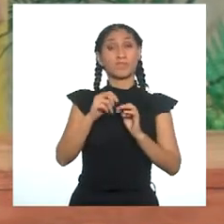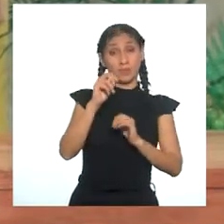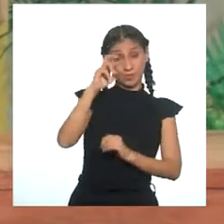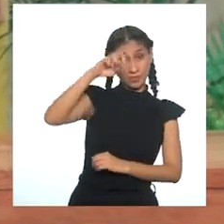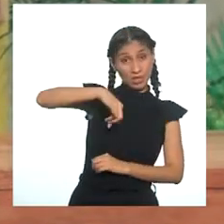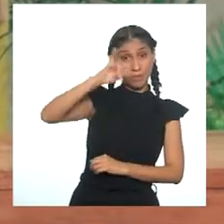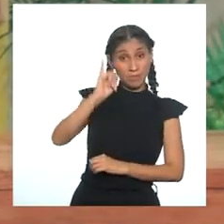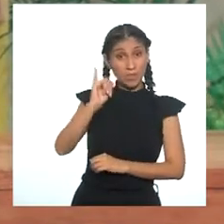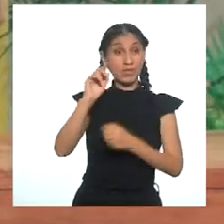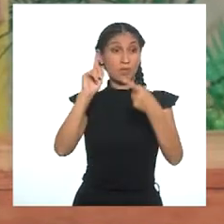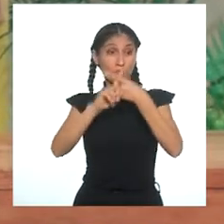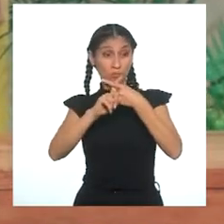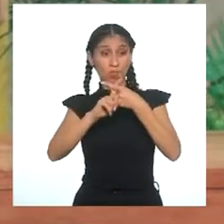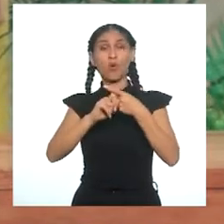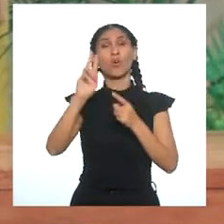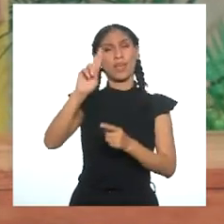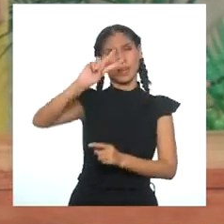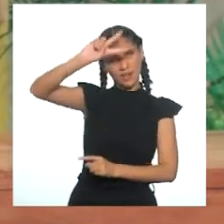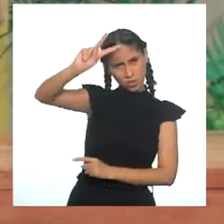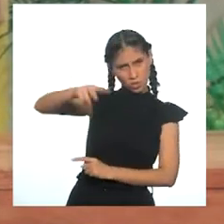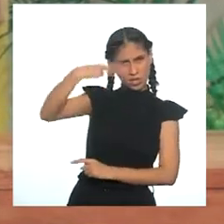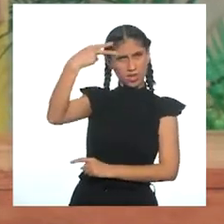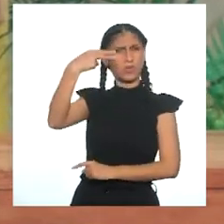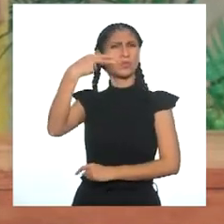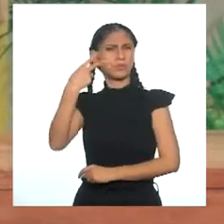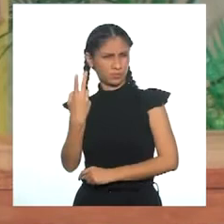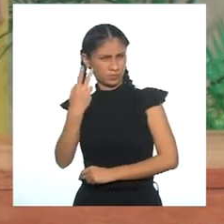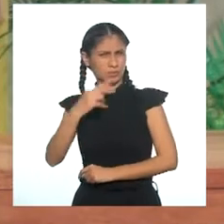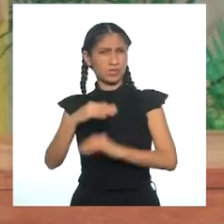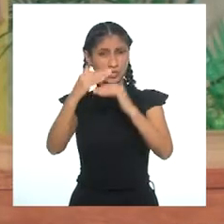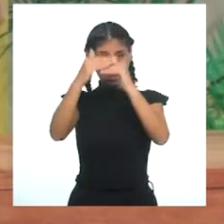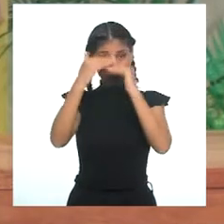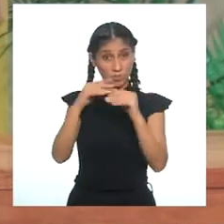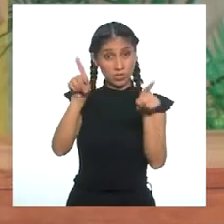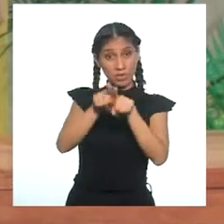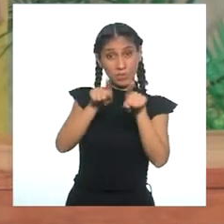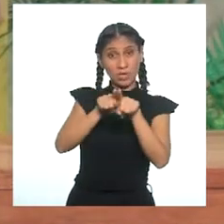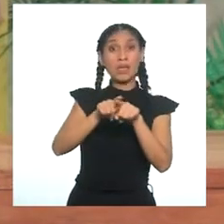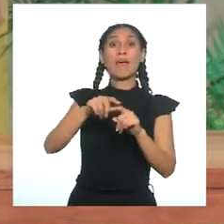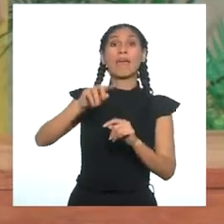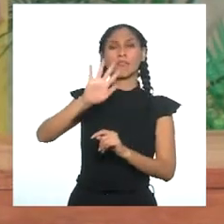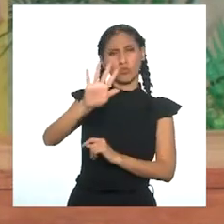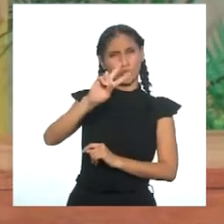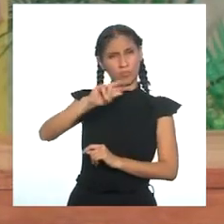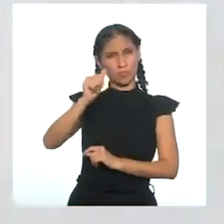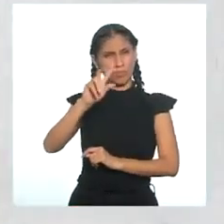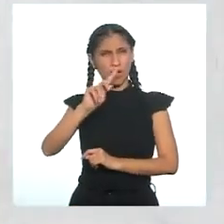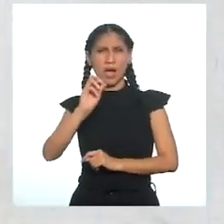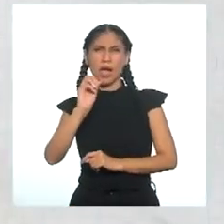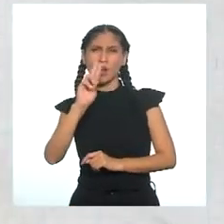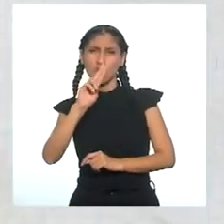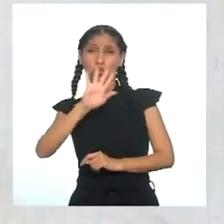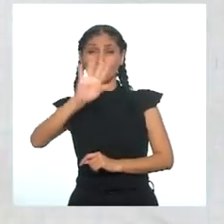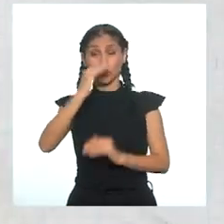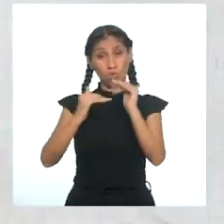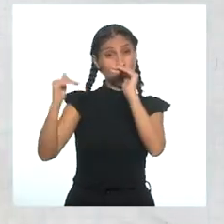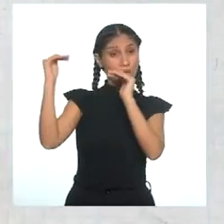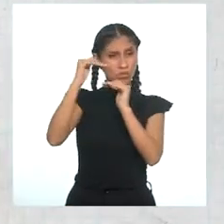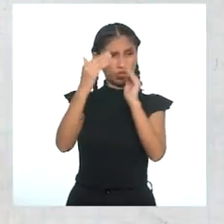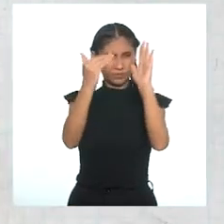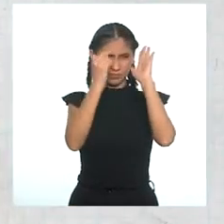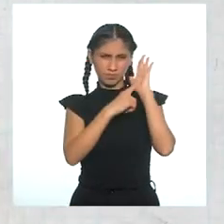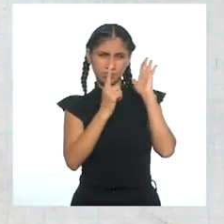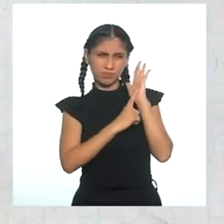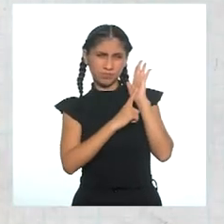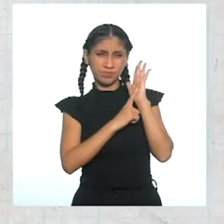pi por el valor del cuadrado del radio de la base y por el valor de su altura. Entonces, el volumen de la taza